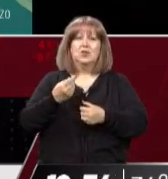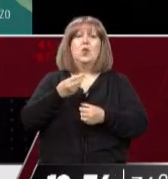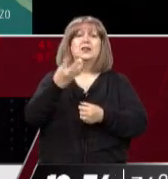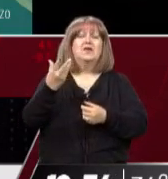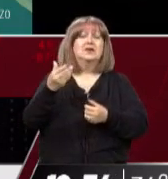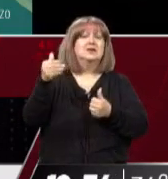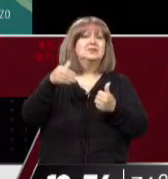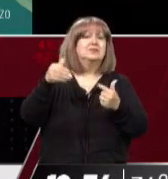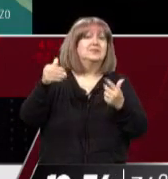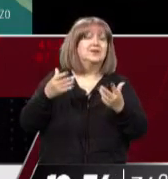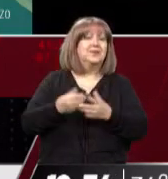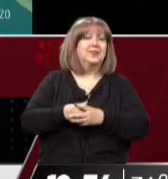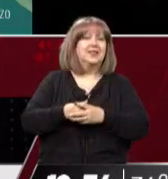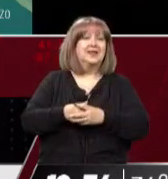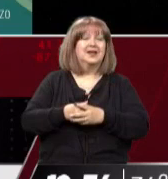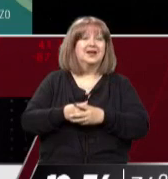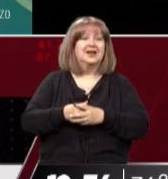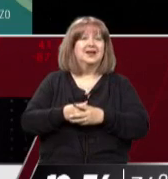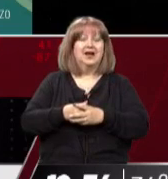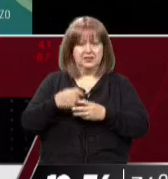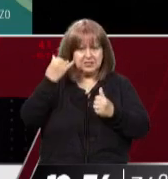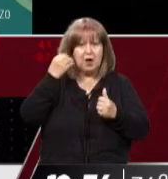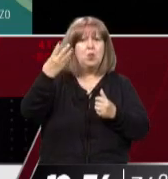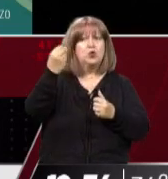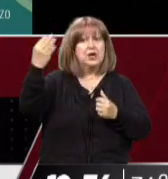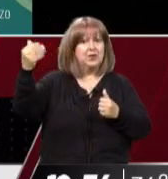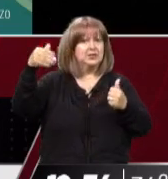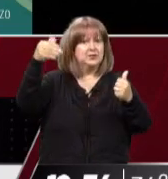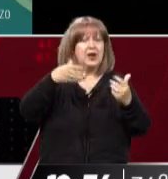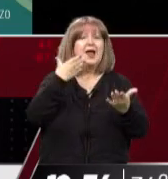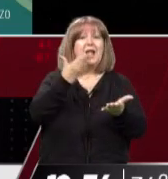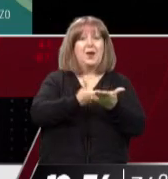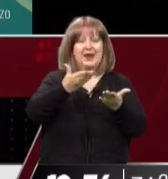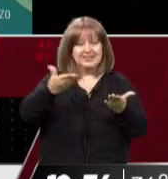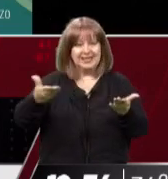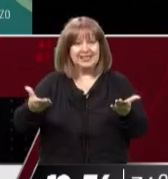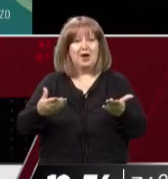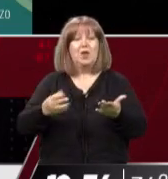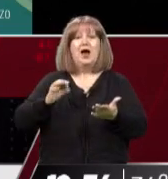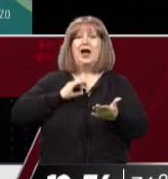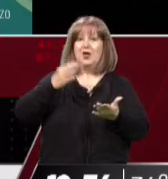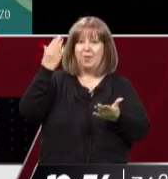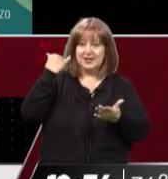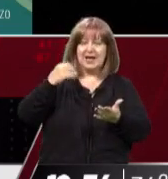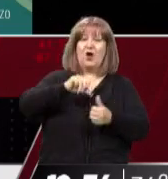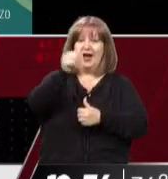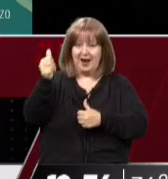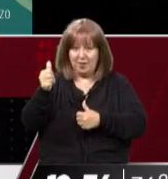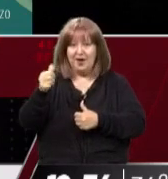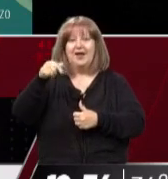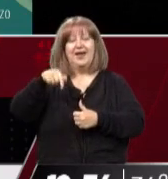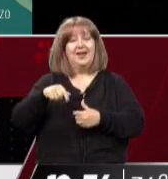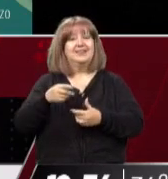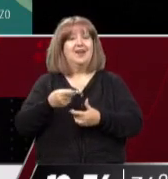presentaron? Nos presentamos, sí, nos hemos presentado en reiteradas oportunidades. Suerte y el honor el año pasado de ganarlo y hasta ahora, este